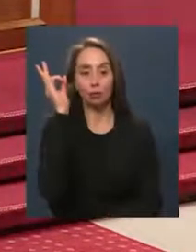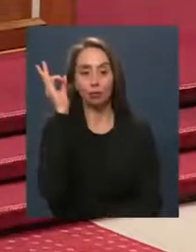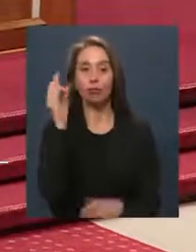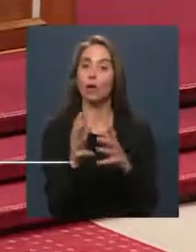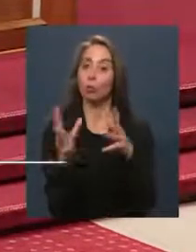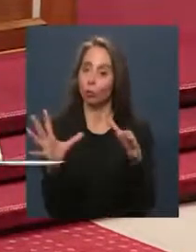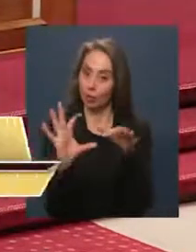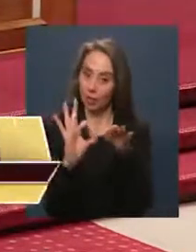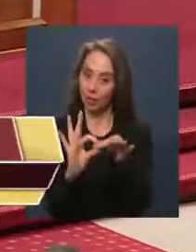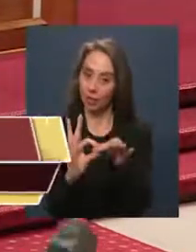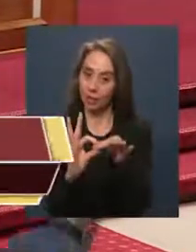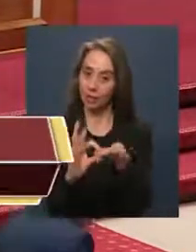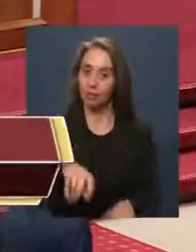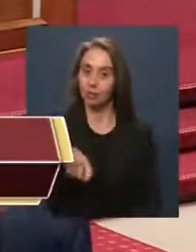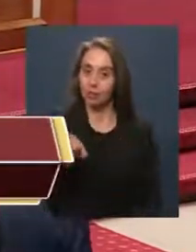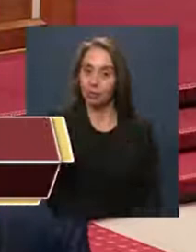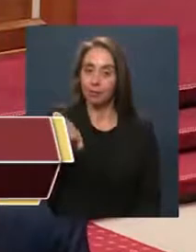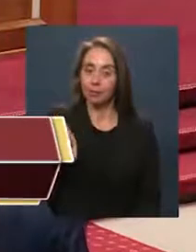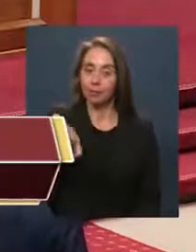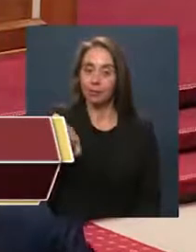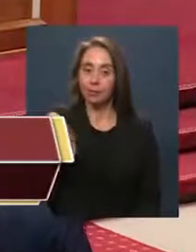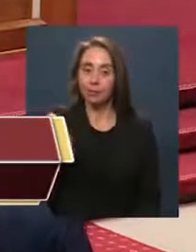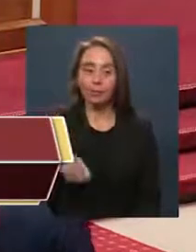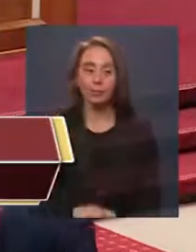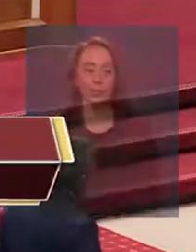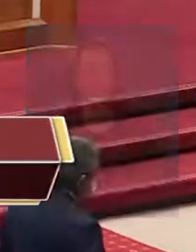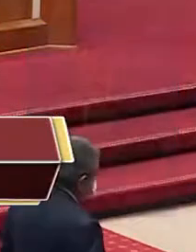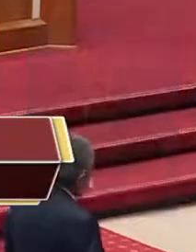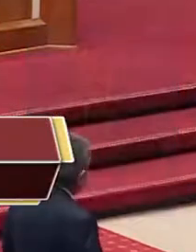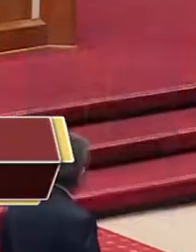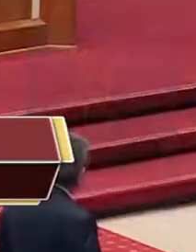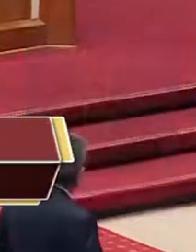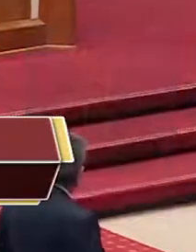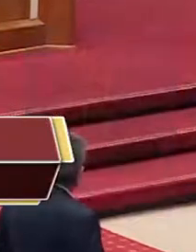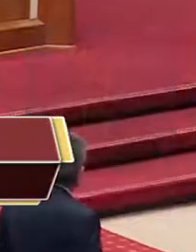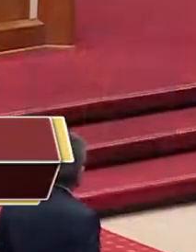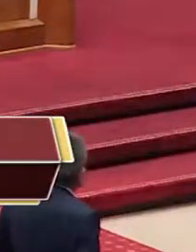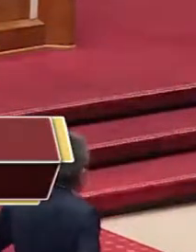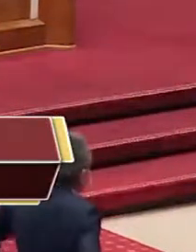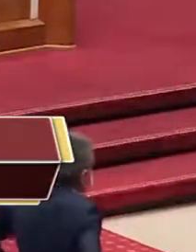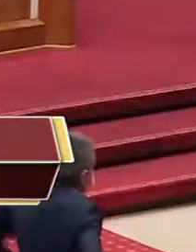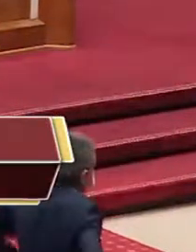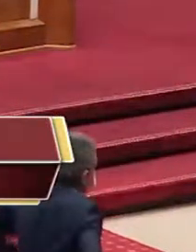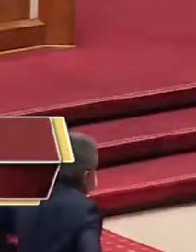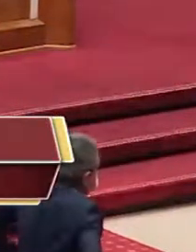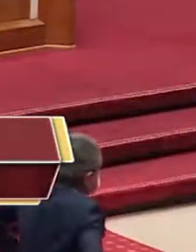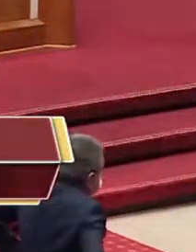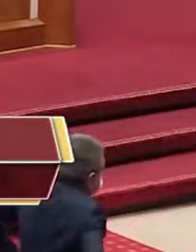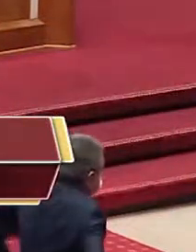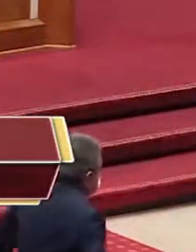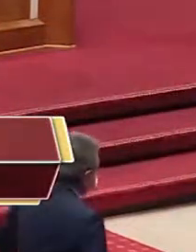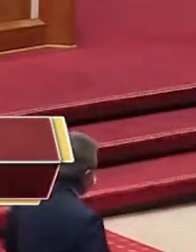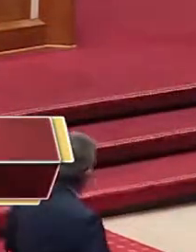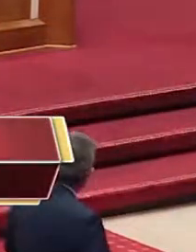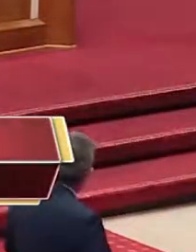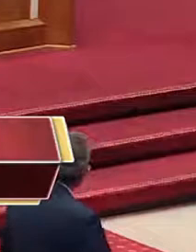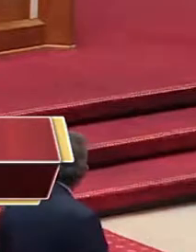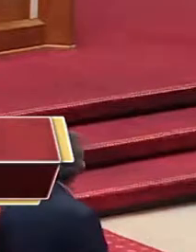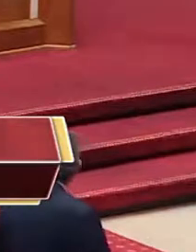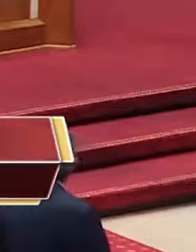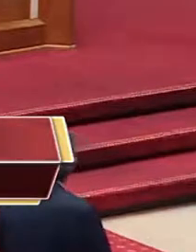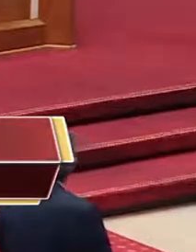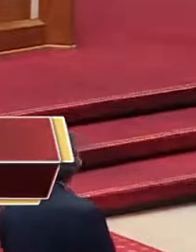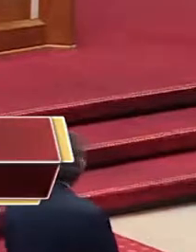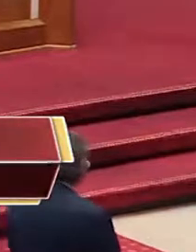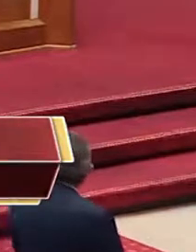polarización de la clase política que vive el país. Ello porque mientras los chilenos demandan llegar a acuerdos y consensos,